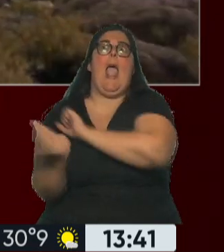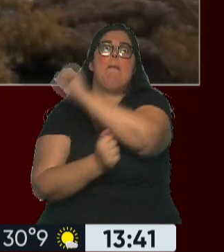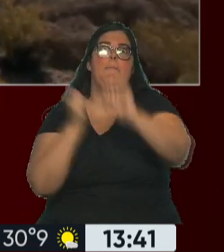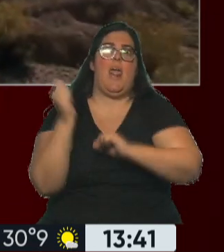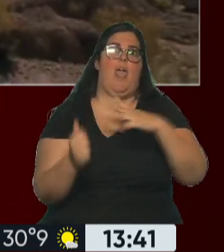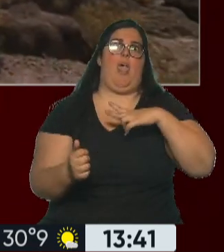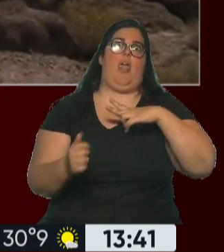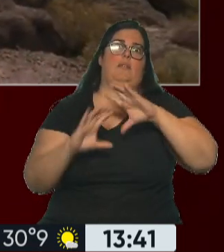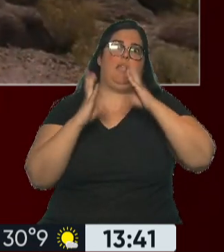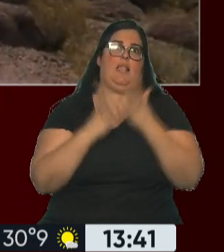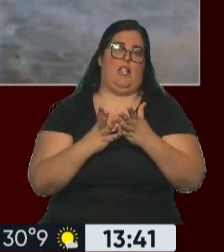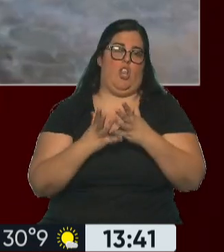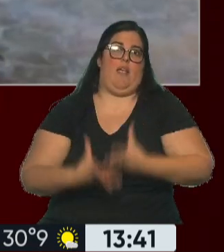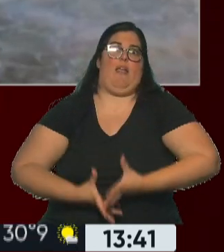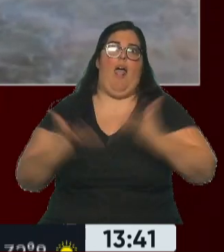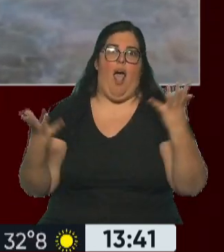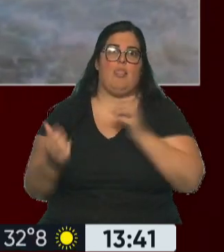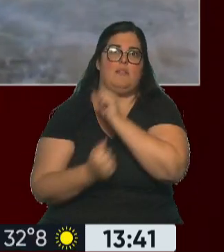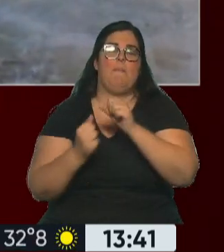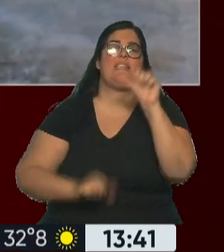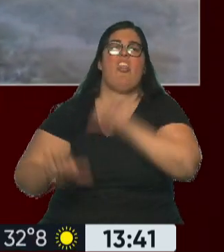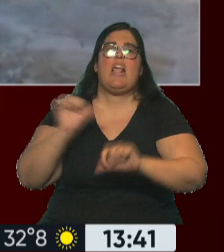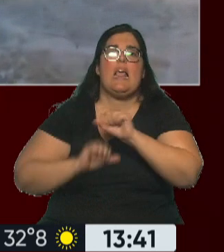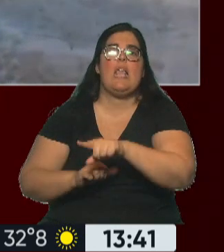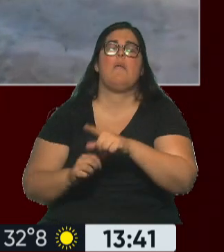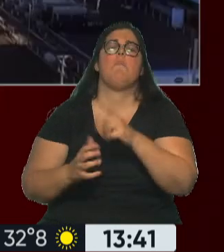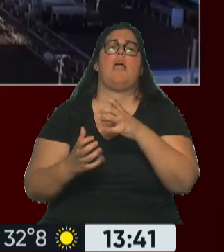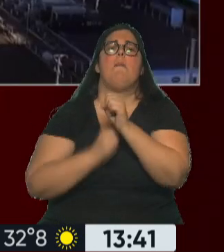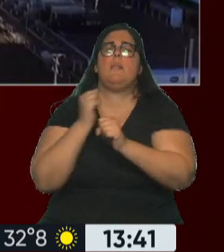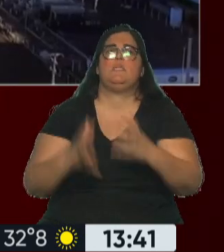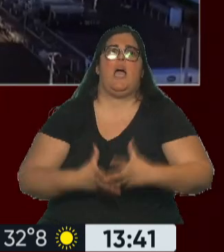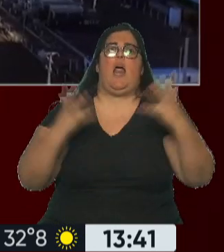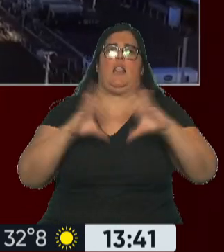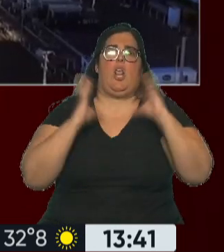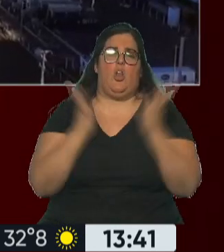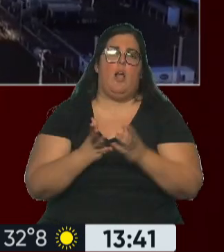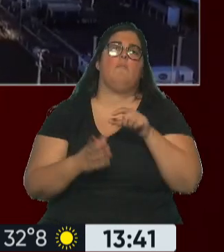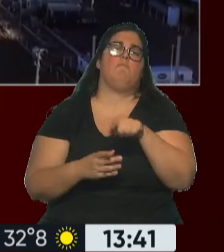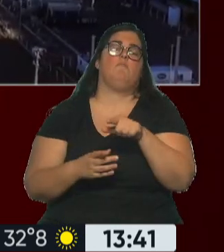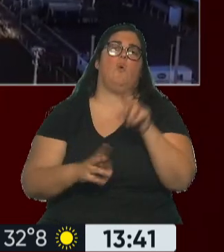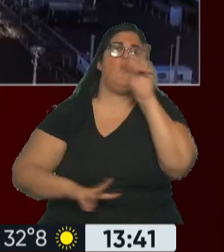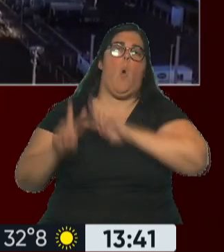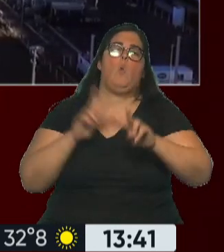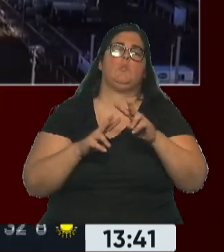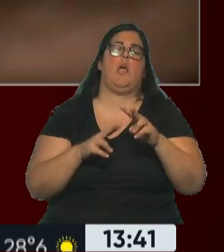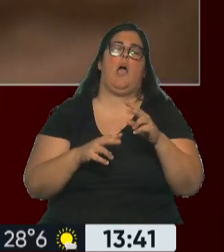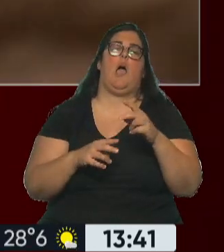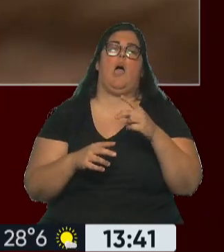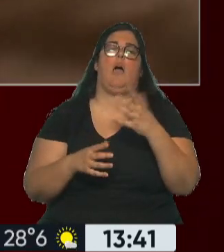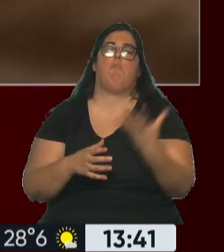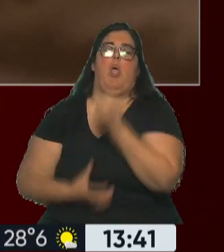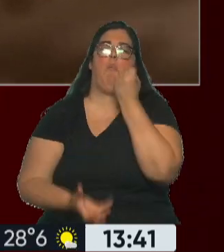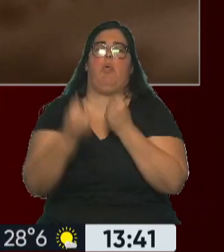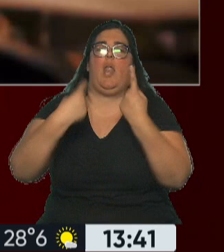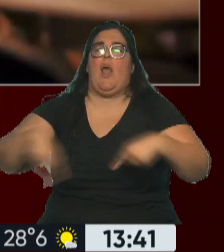corporaciones específicas grandes, químicas y grandes corporaciones globales que propugnan por aprovecharse de los recursos. Y a